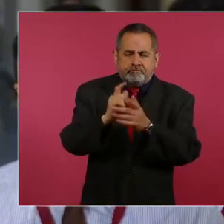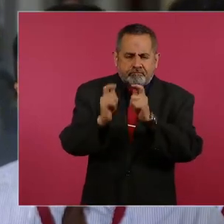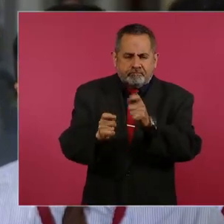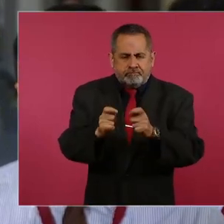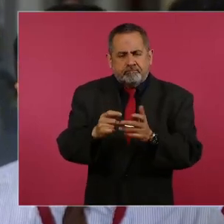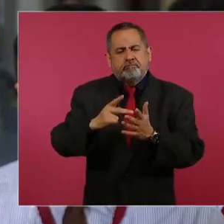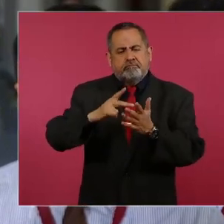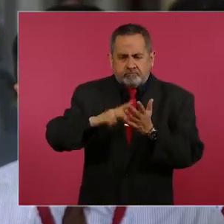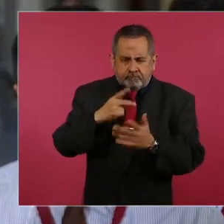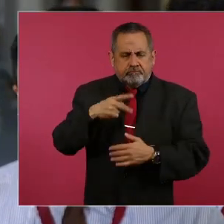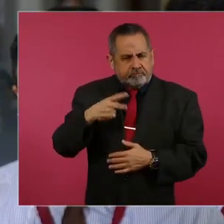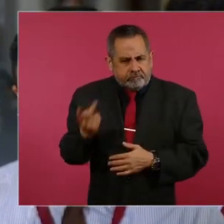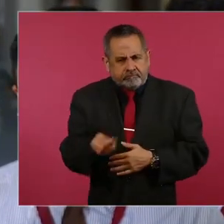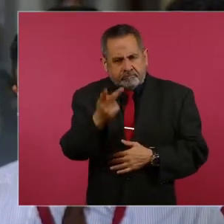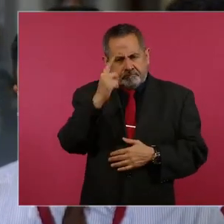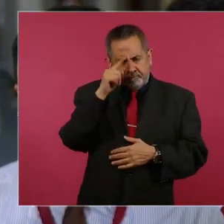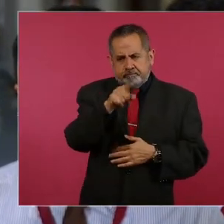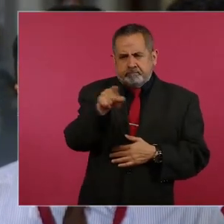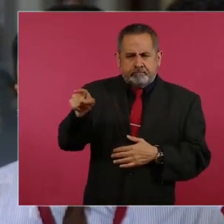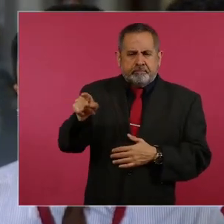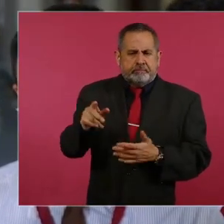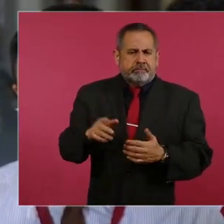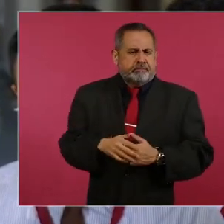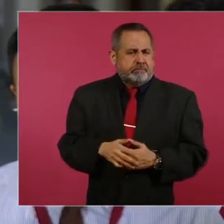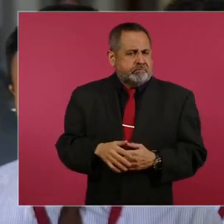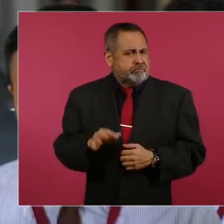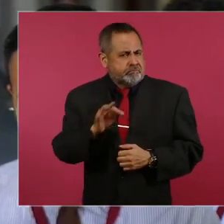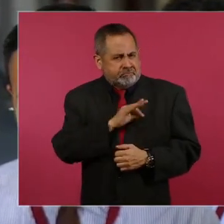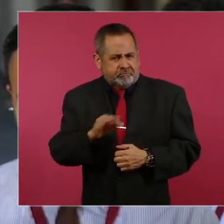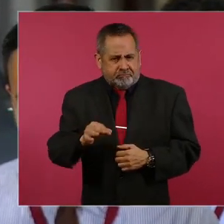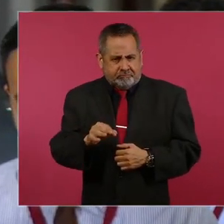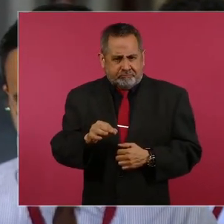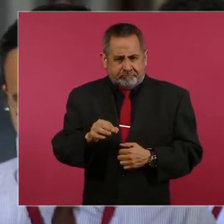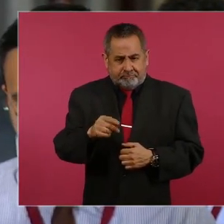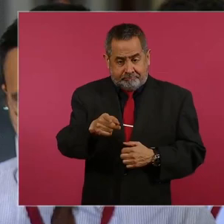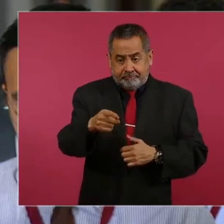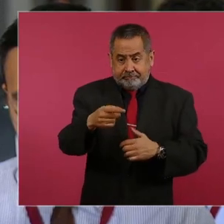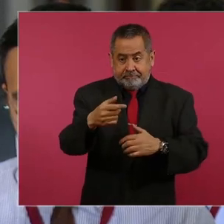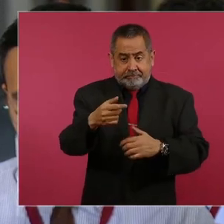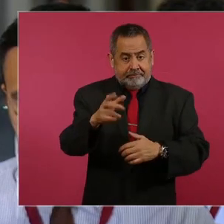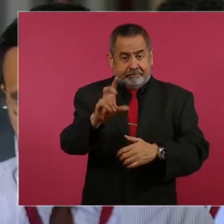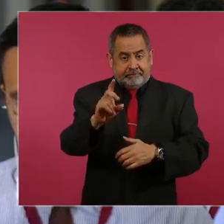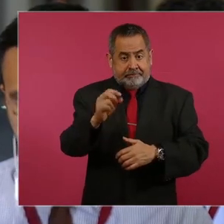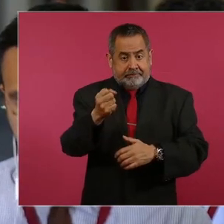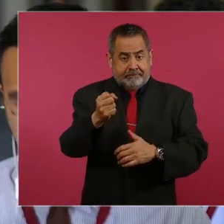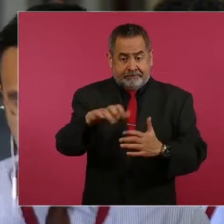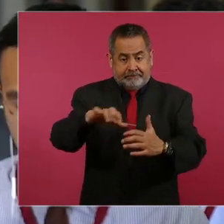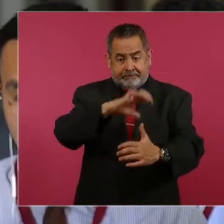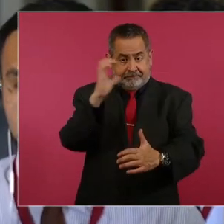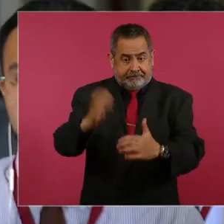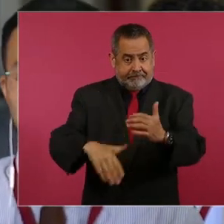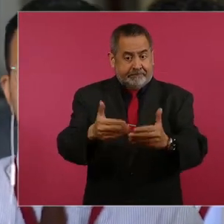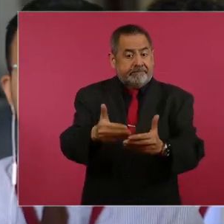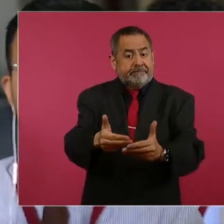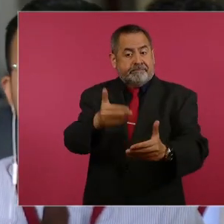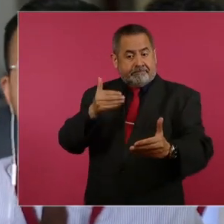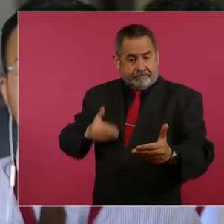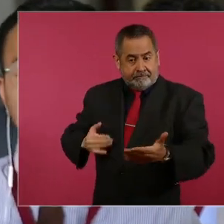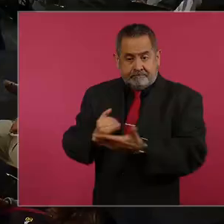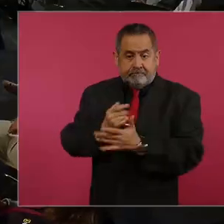reiteraré la pregunta ahora a ellos. ¿Se podría resolver antes de que el 30 de septiembre que finaliza la administración procuradora?